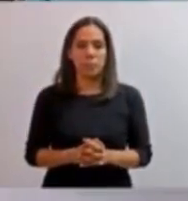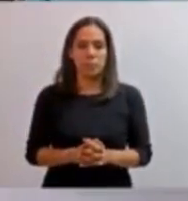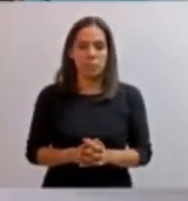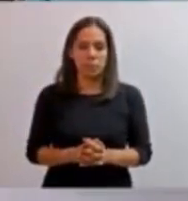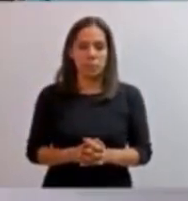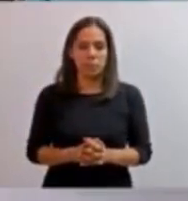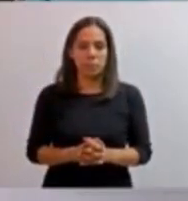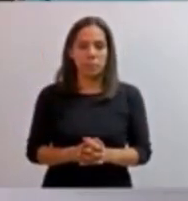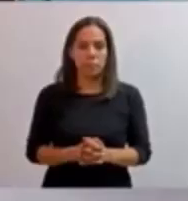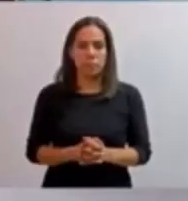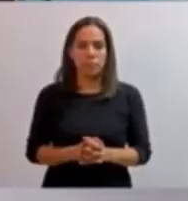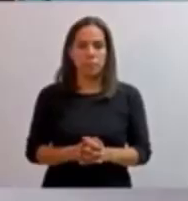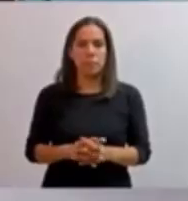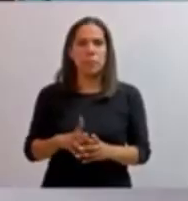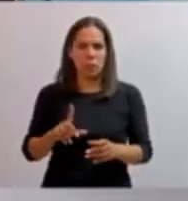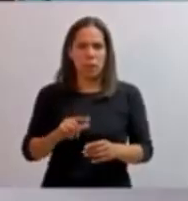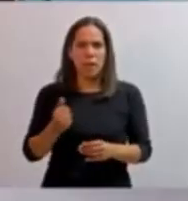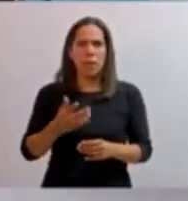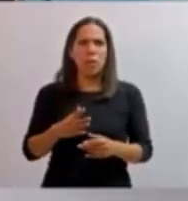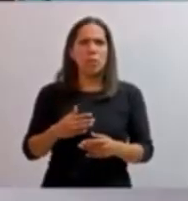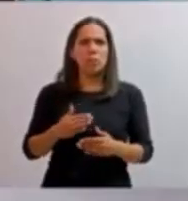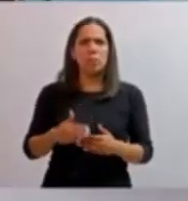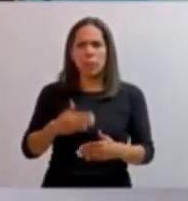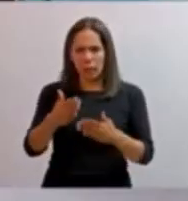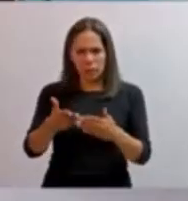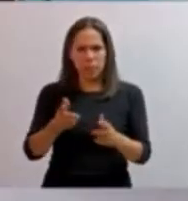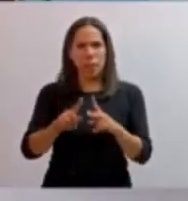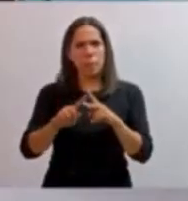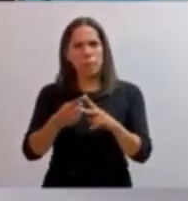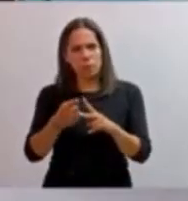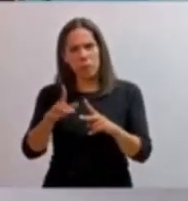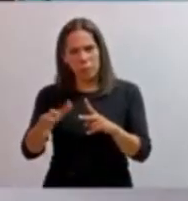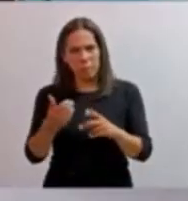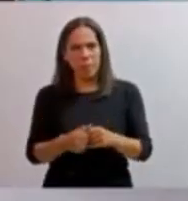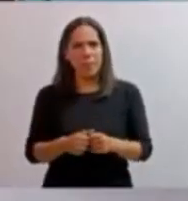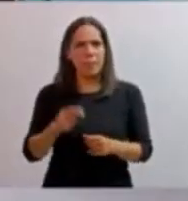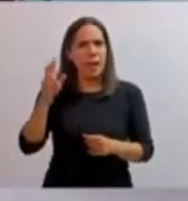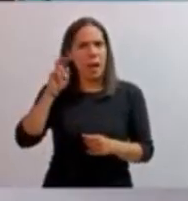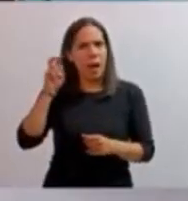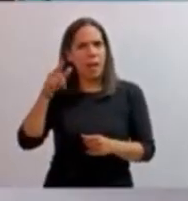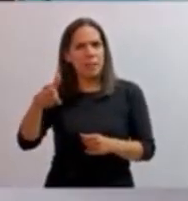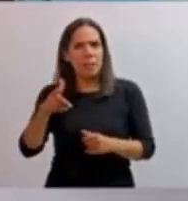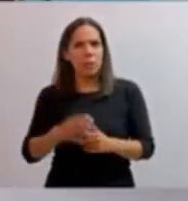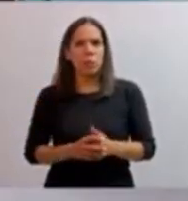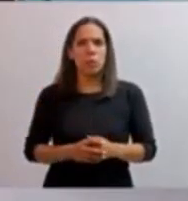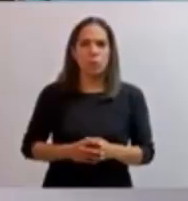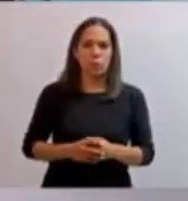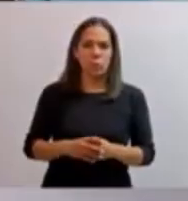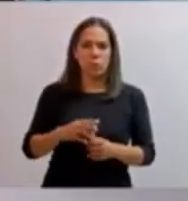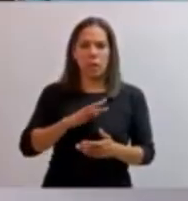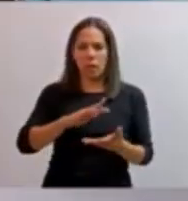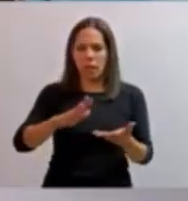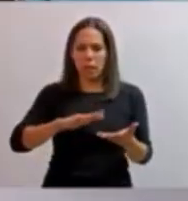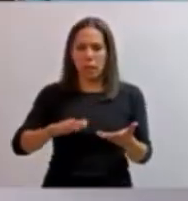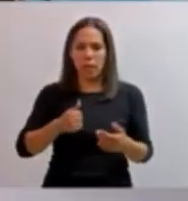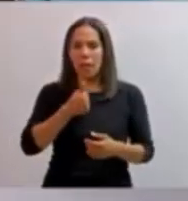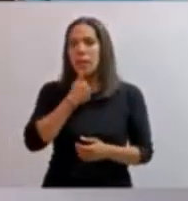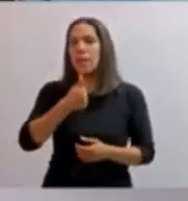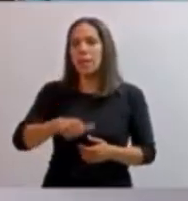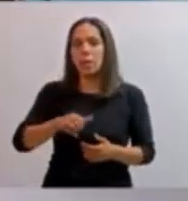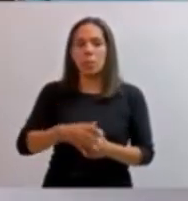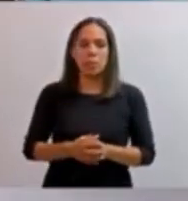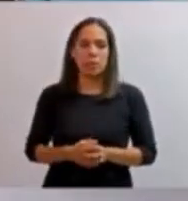Pues más bien a partir de los comentarios de las personas que estuvieron escuchando. Bien, pues Irene. No,